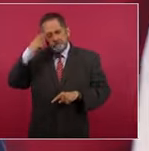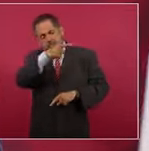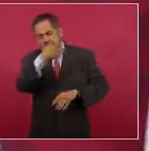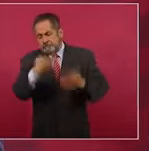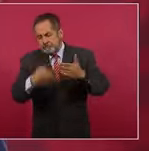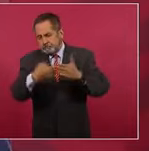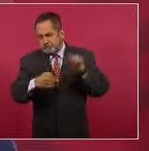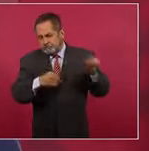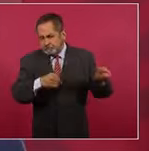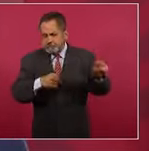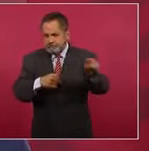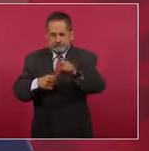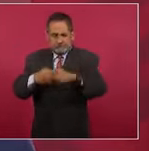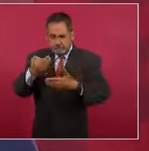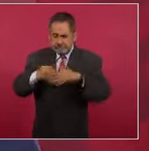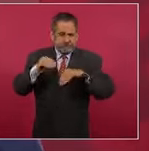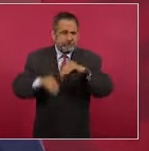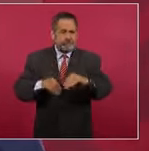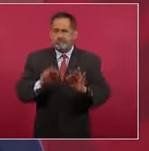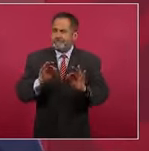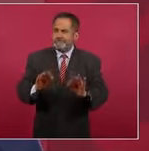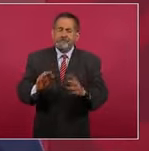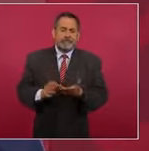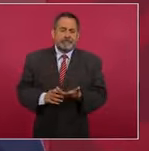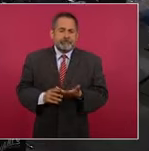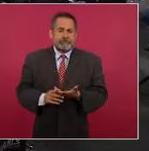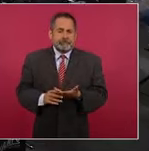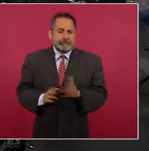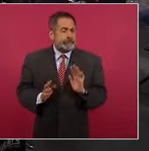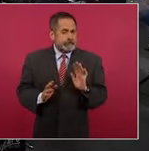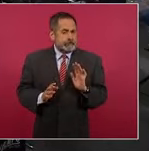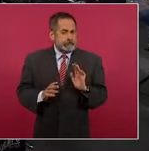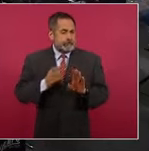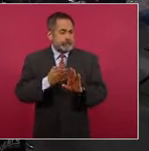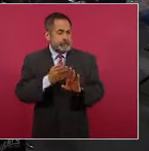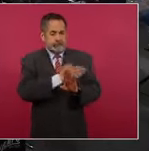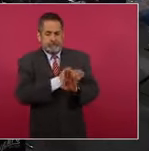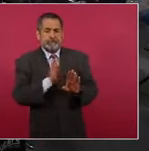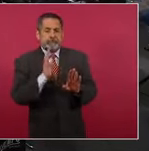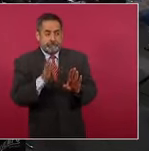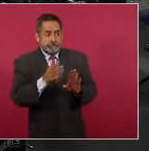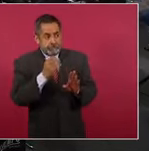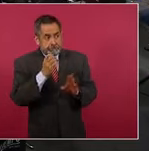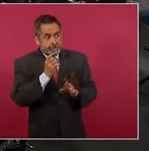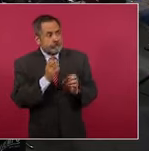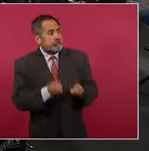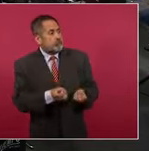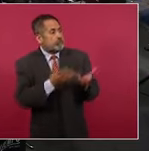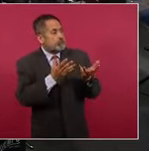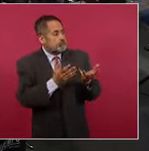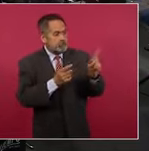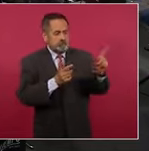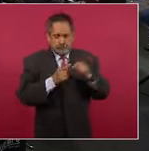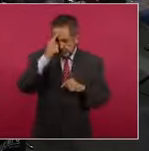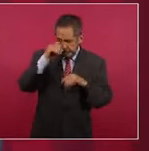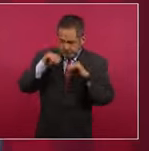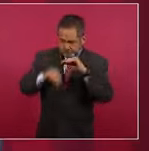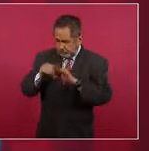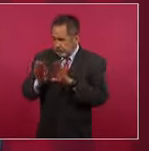se tiene ese diagnóstico, que ya sabemos cuántos médicos